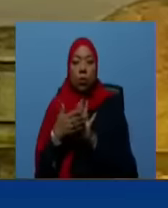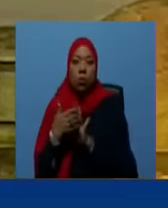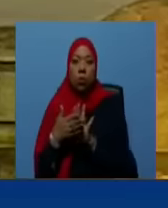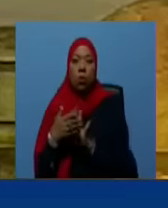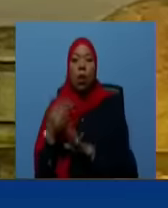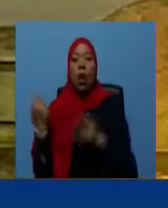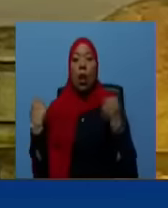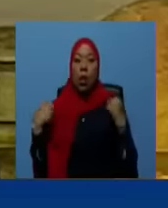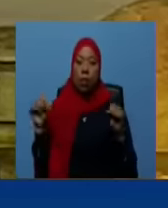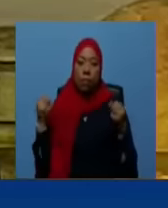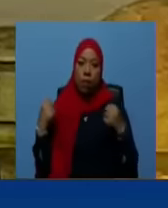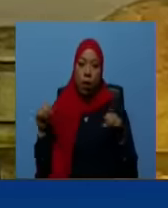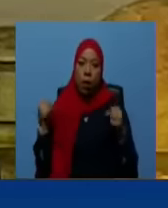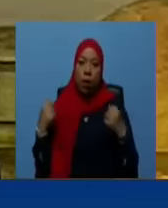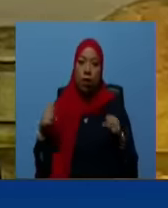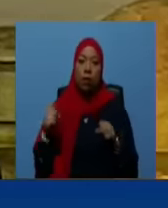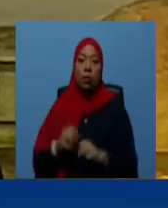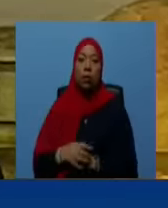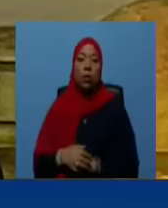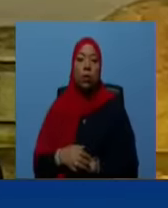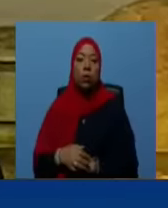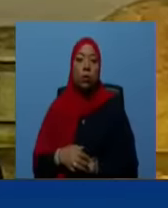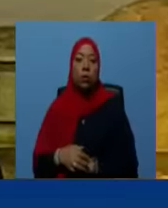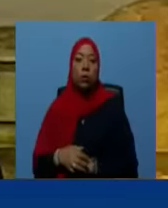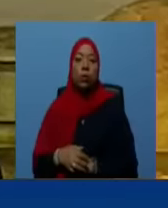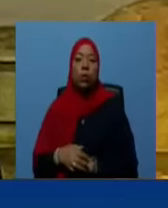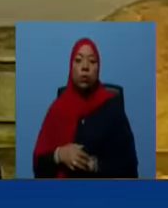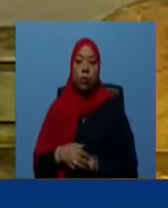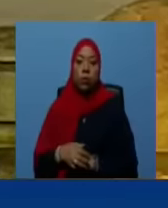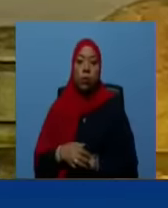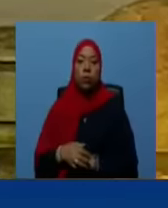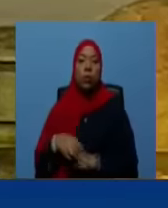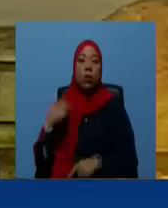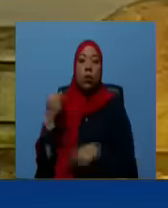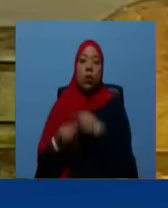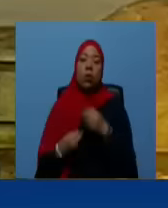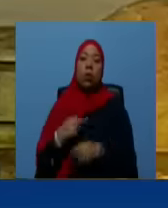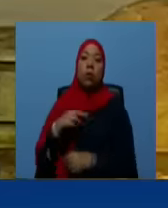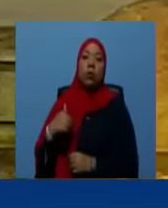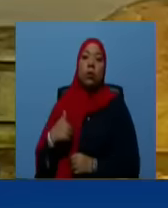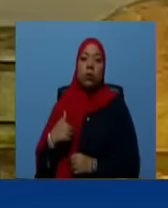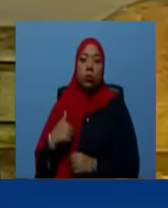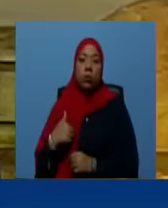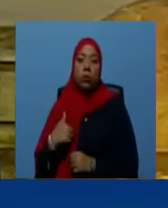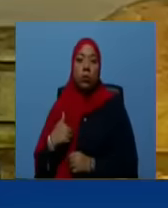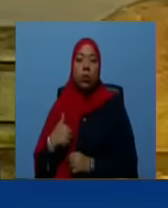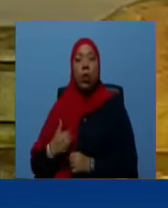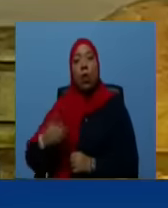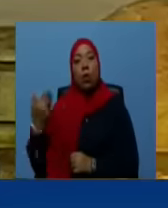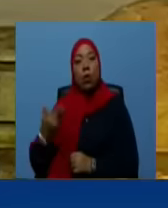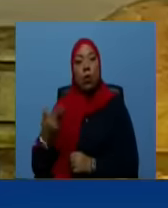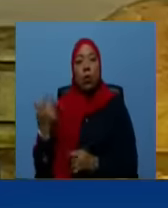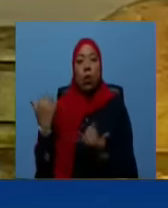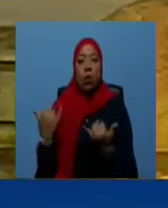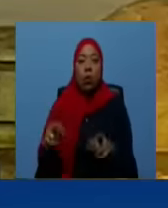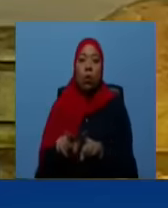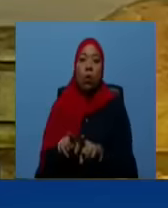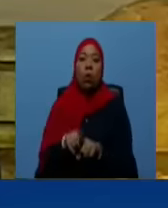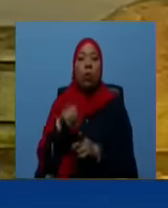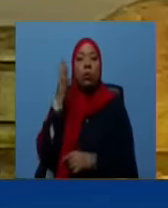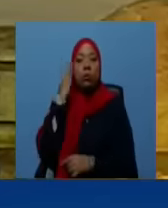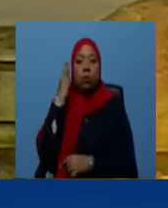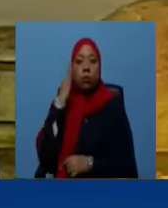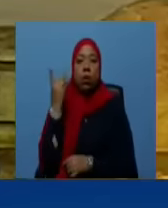la práctica. Que faltan muchas cosas por hacer. Lo importante de hoy es que sabemos